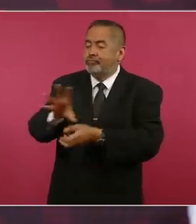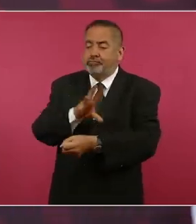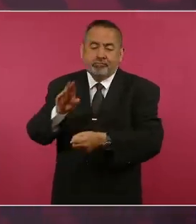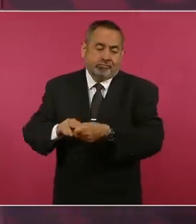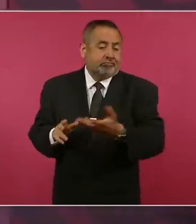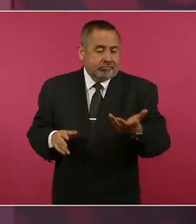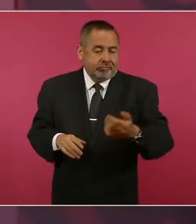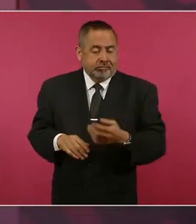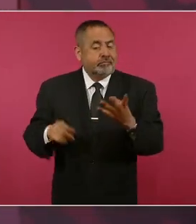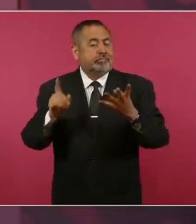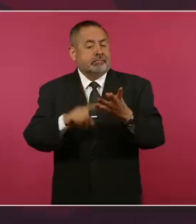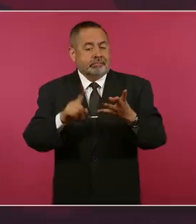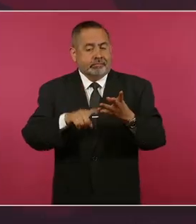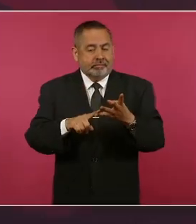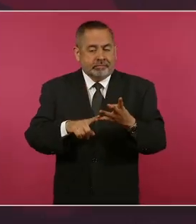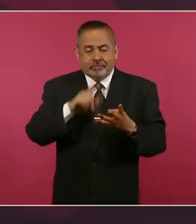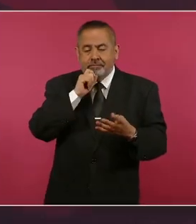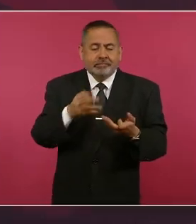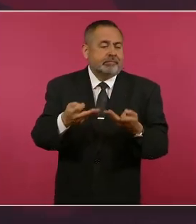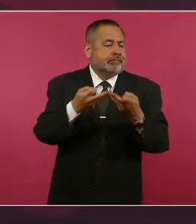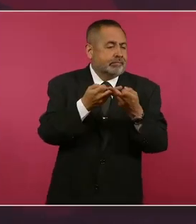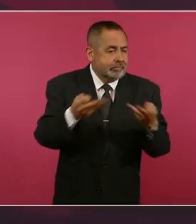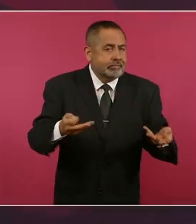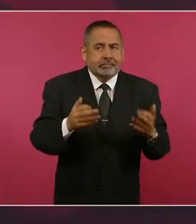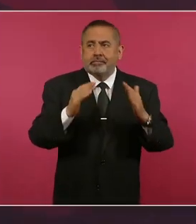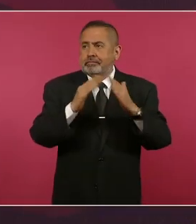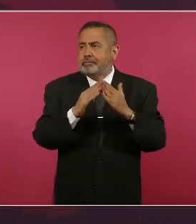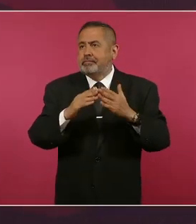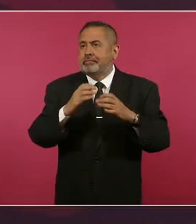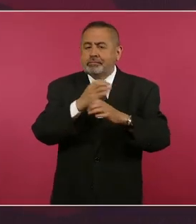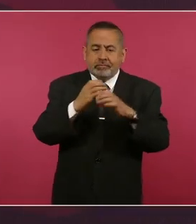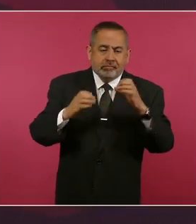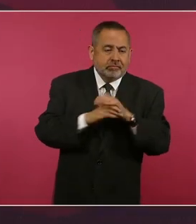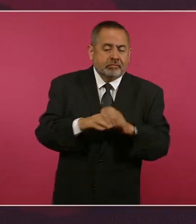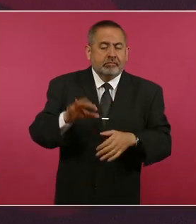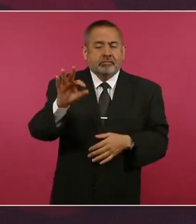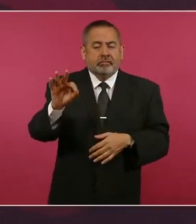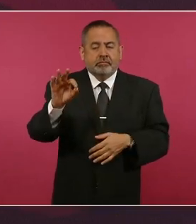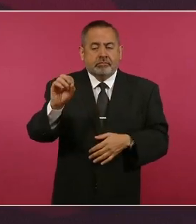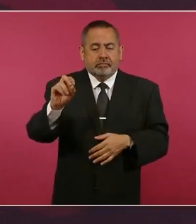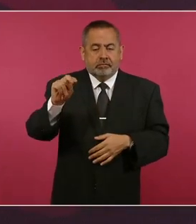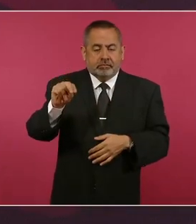Los terrenos, bienes de Fonatur